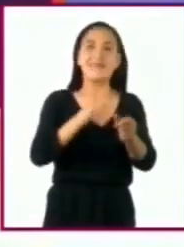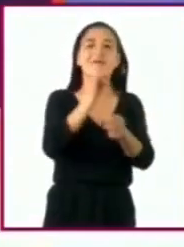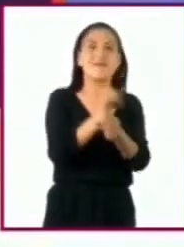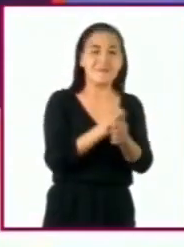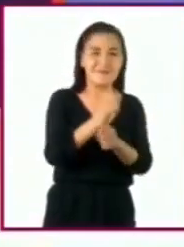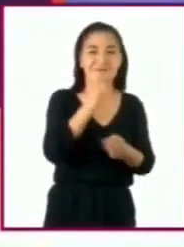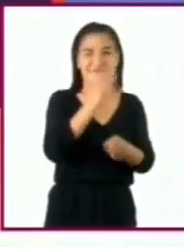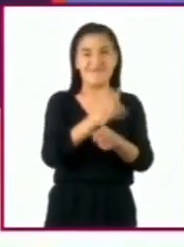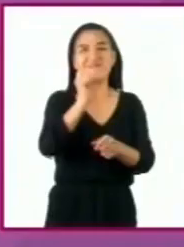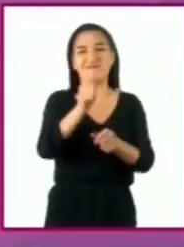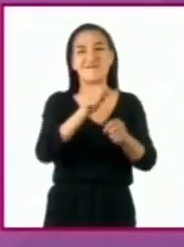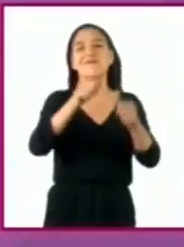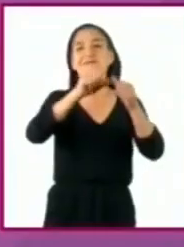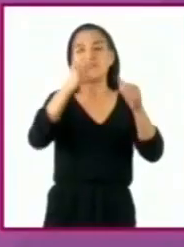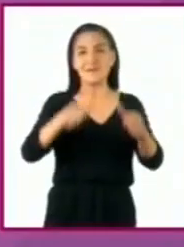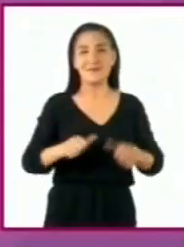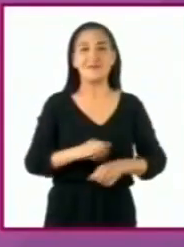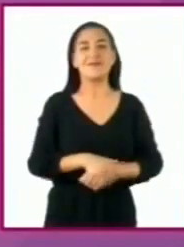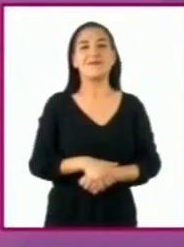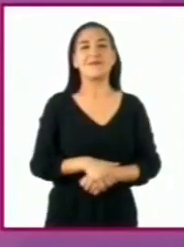texto que habla del arte.